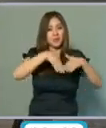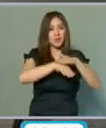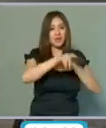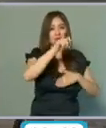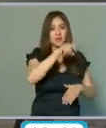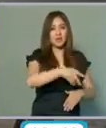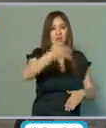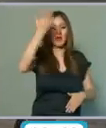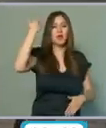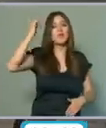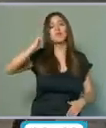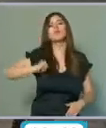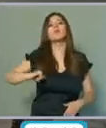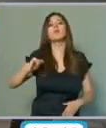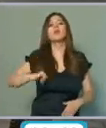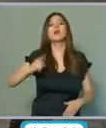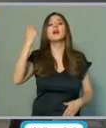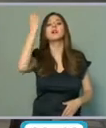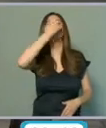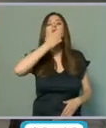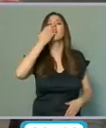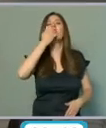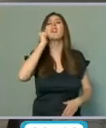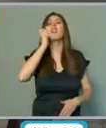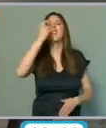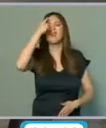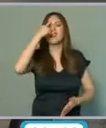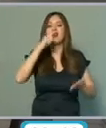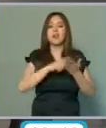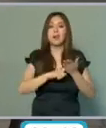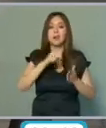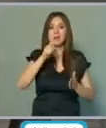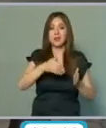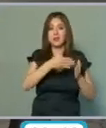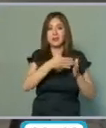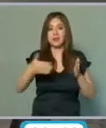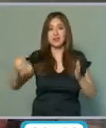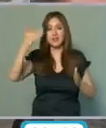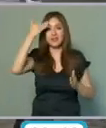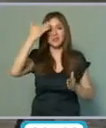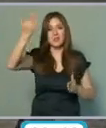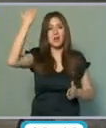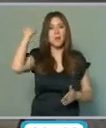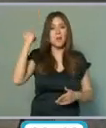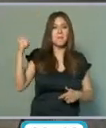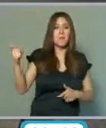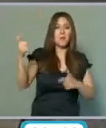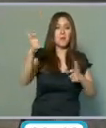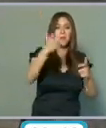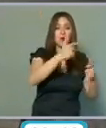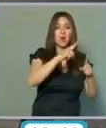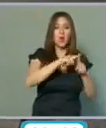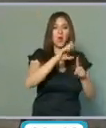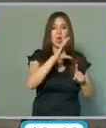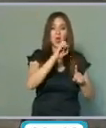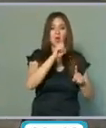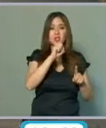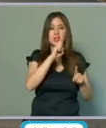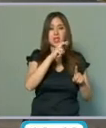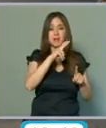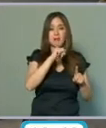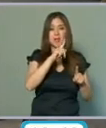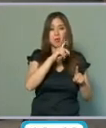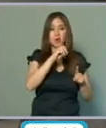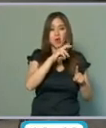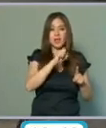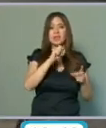esta antigua escuela. ¿Y qué cree? En la época en que se estaban agarrando balazos conservadores contra liberales, pues